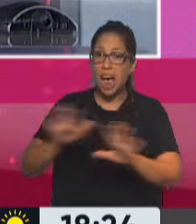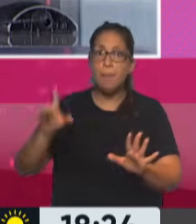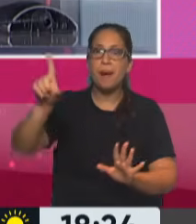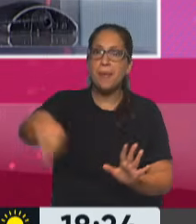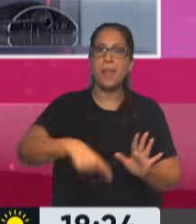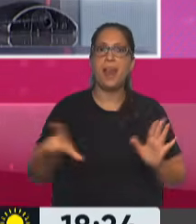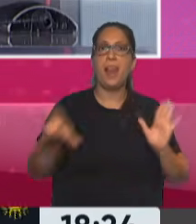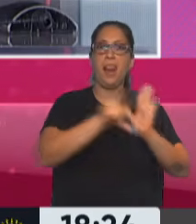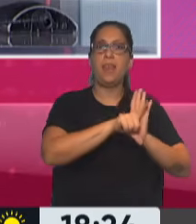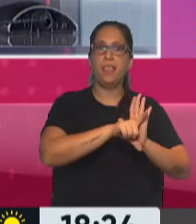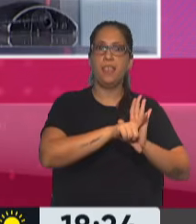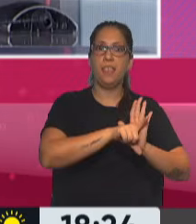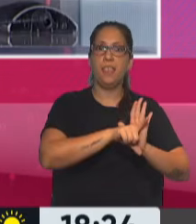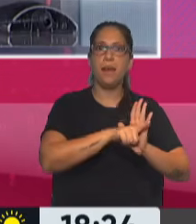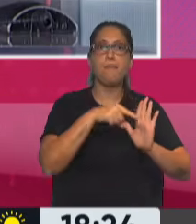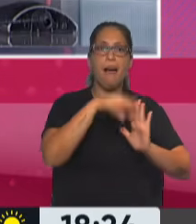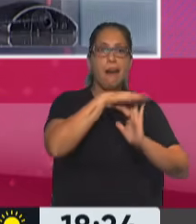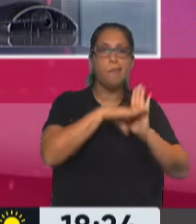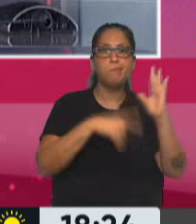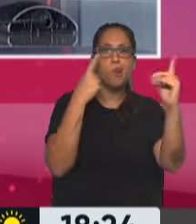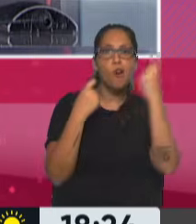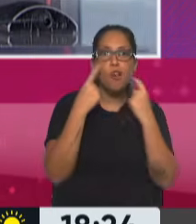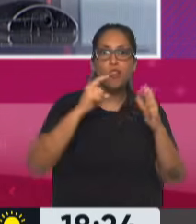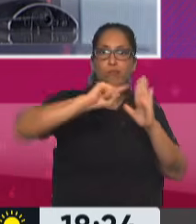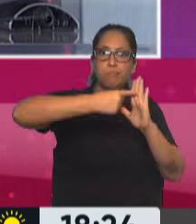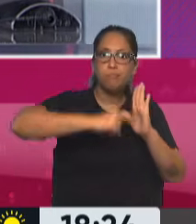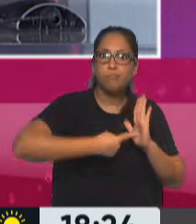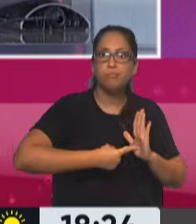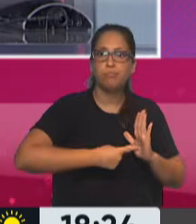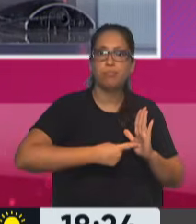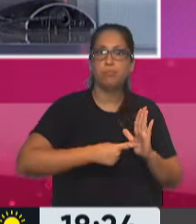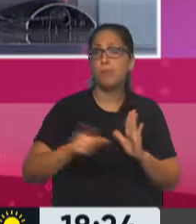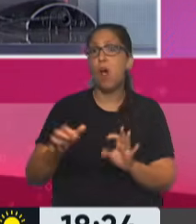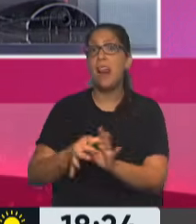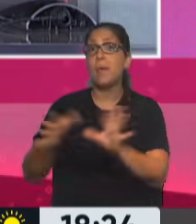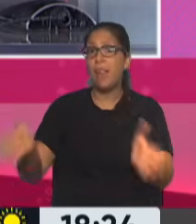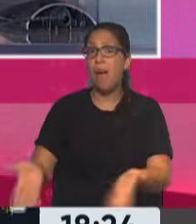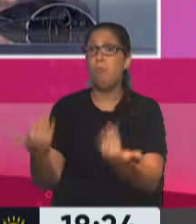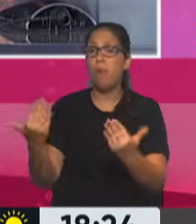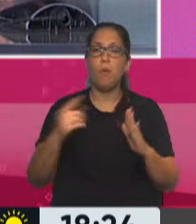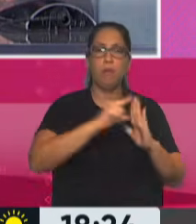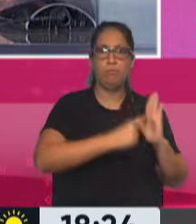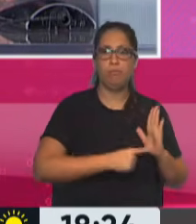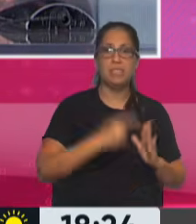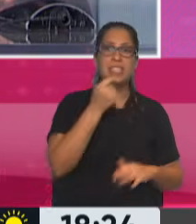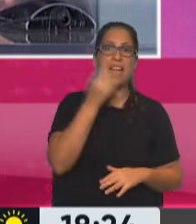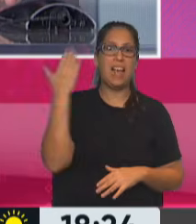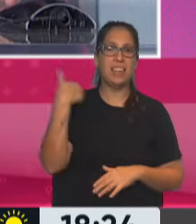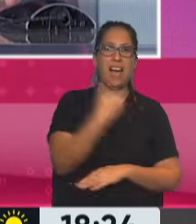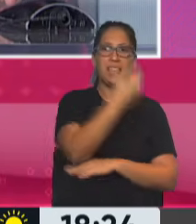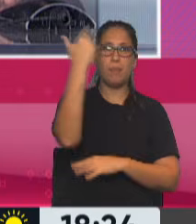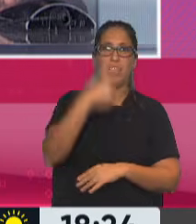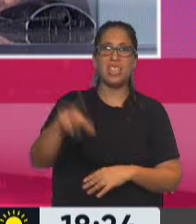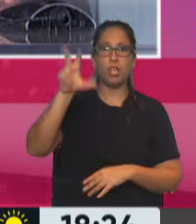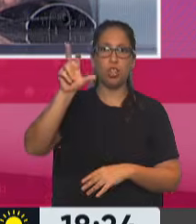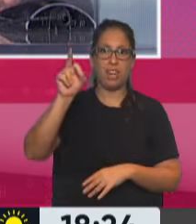norma jurídica que esté regulando y restringiendo libertades. El proyecto que fue aprobado en la Asamblea Nacional por 130 votos a favor,